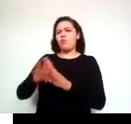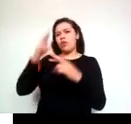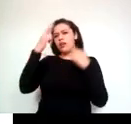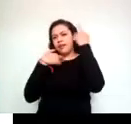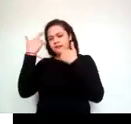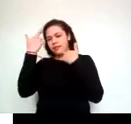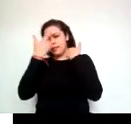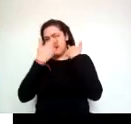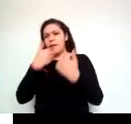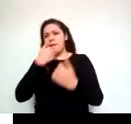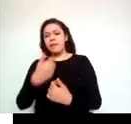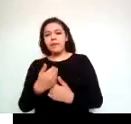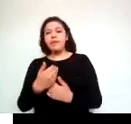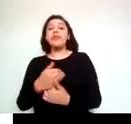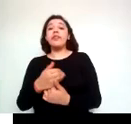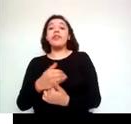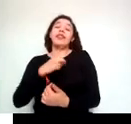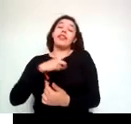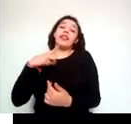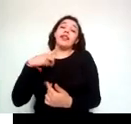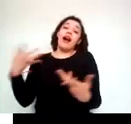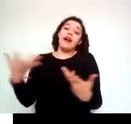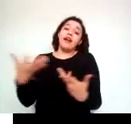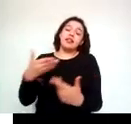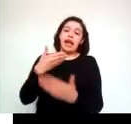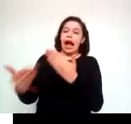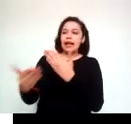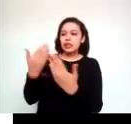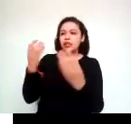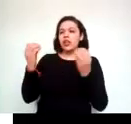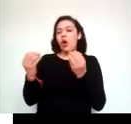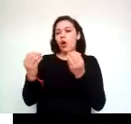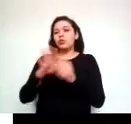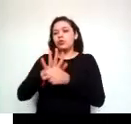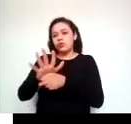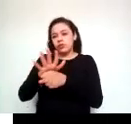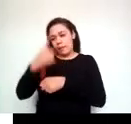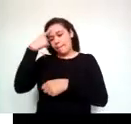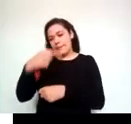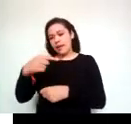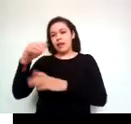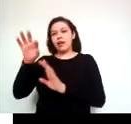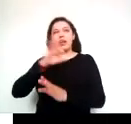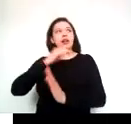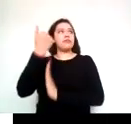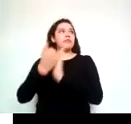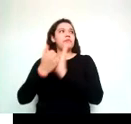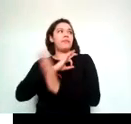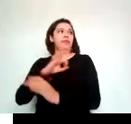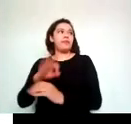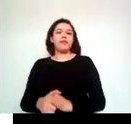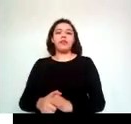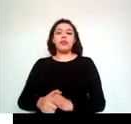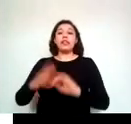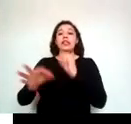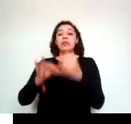manera óptima, habrá que aplicar bastantes acciones o suficientes acciones para poder mitigarlo. Y por último, quien así lo requiera